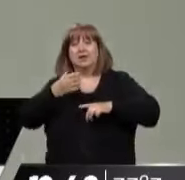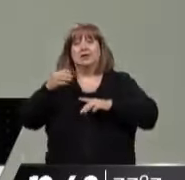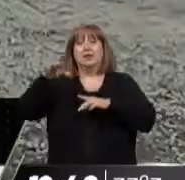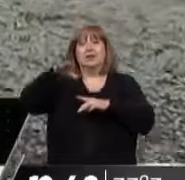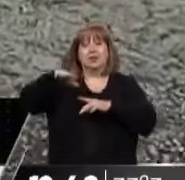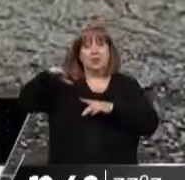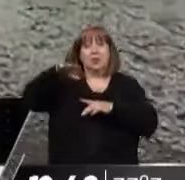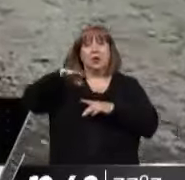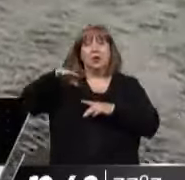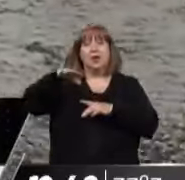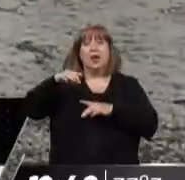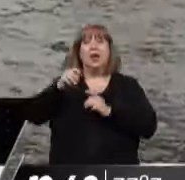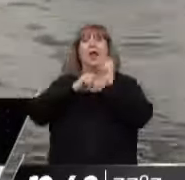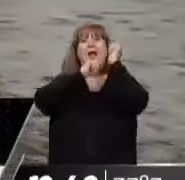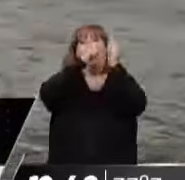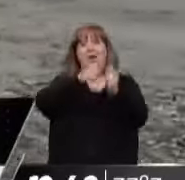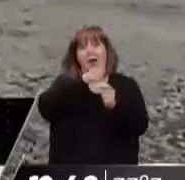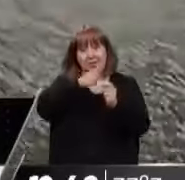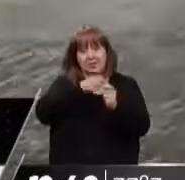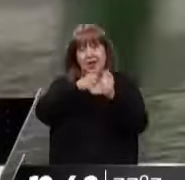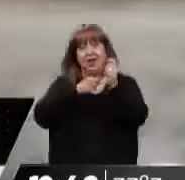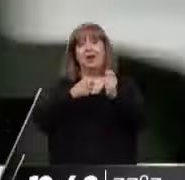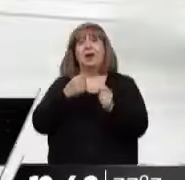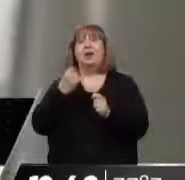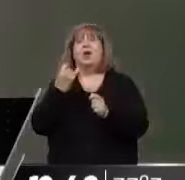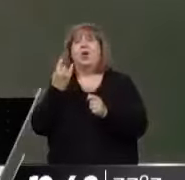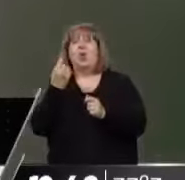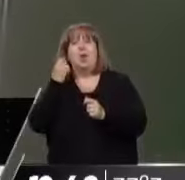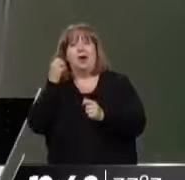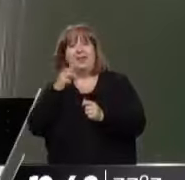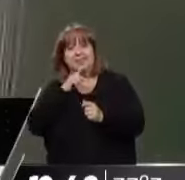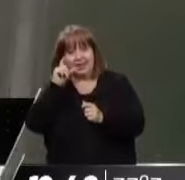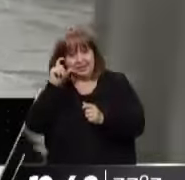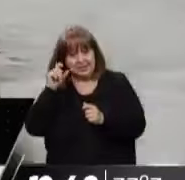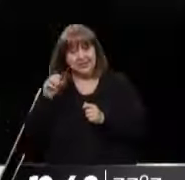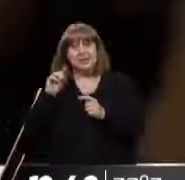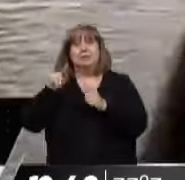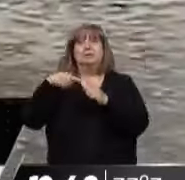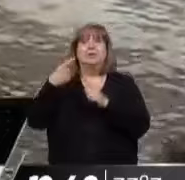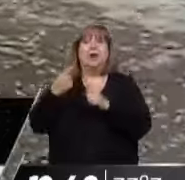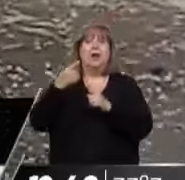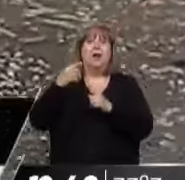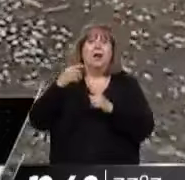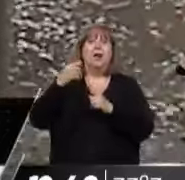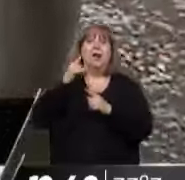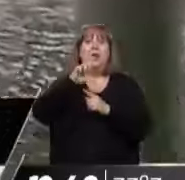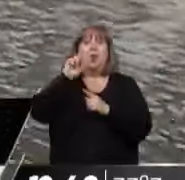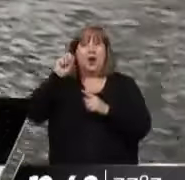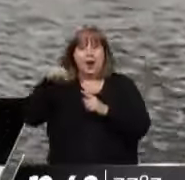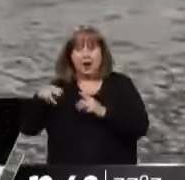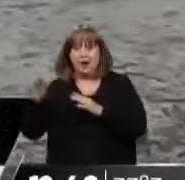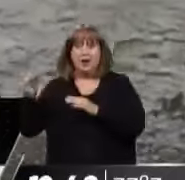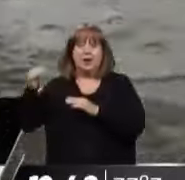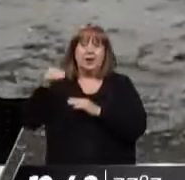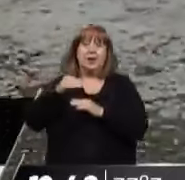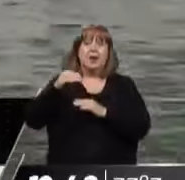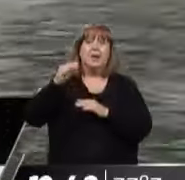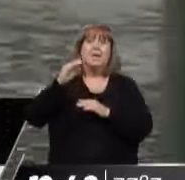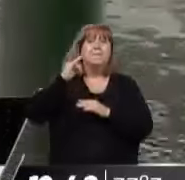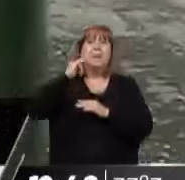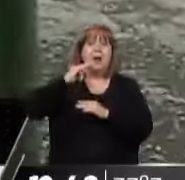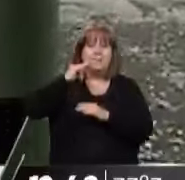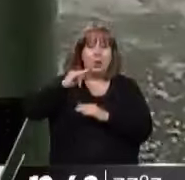zona del Carrizal, de Ugarteche, pasó por zonas de Luján de Cuyo, pasó por Maipú y termina en el oasis, en el medio